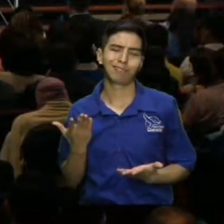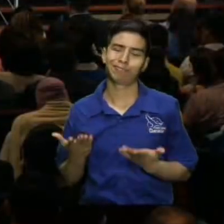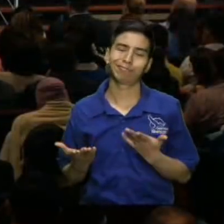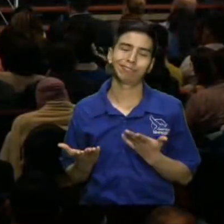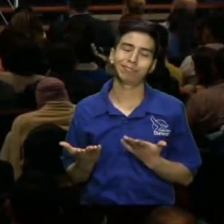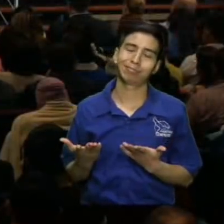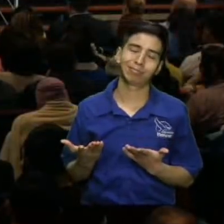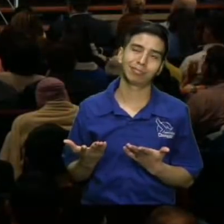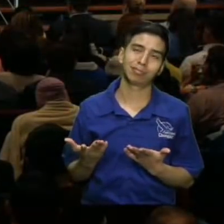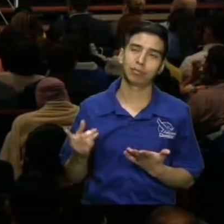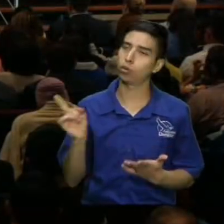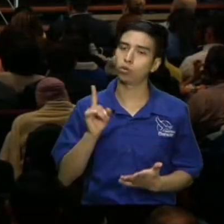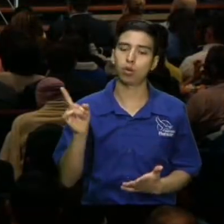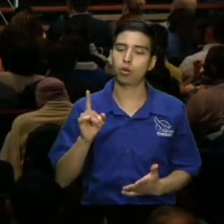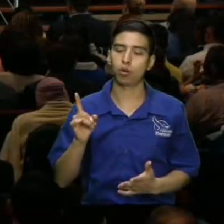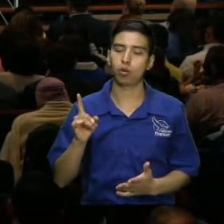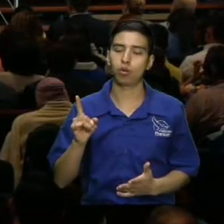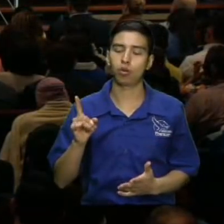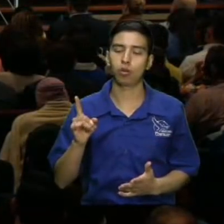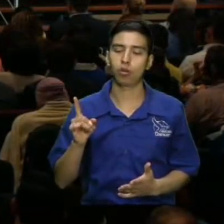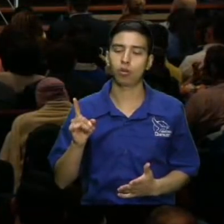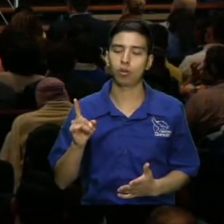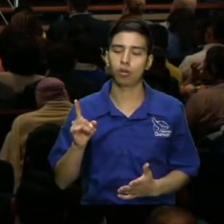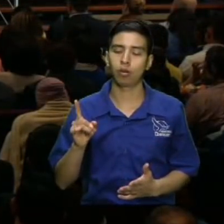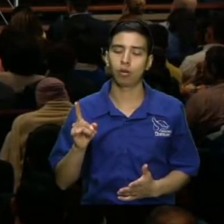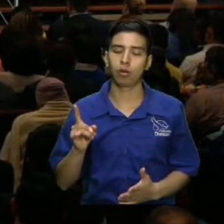Entonces oré al Señor y dije, Señor,